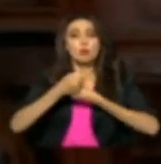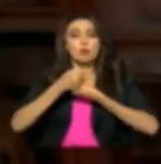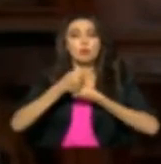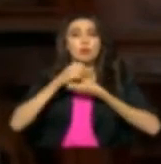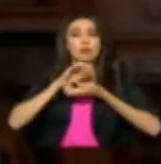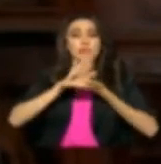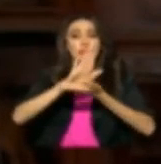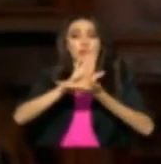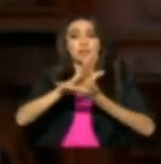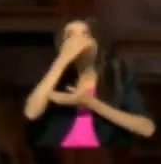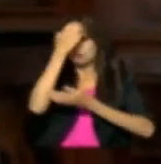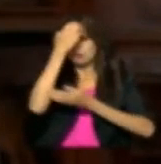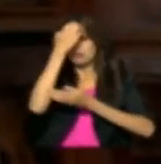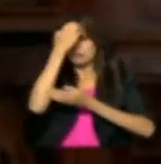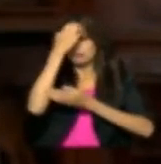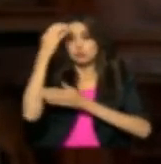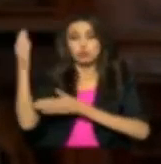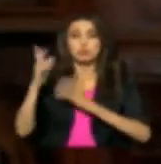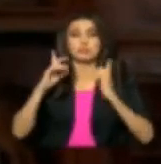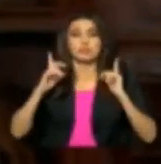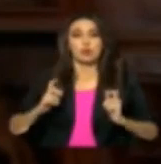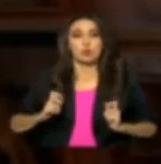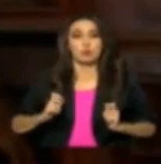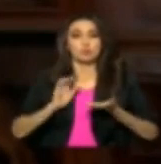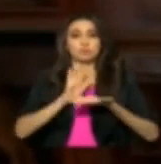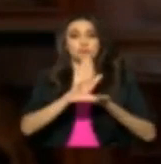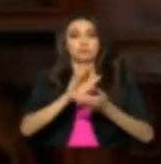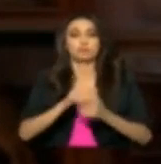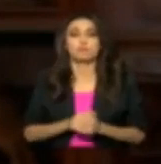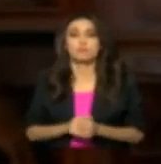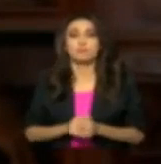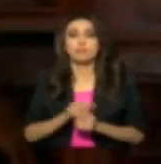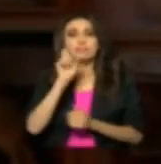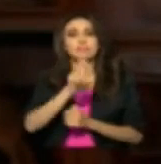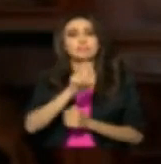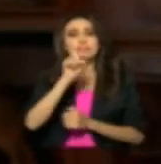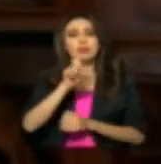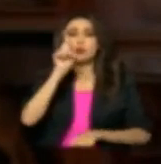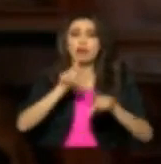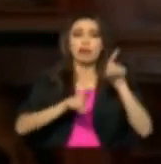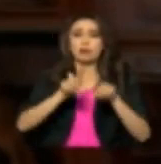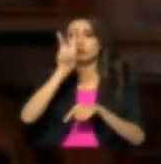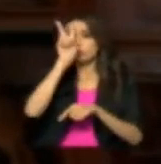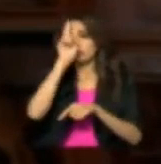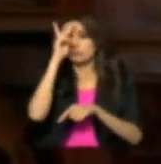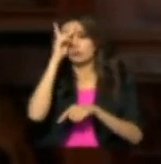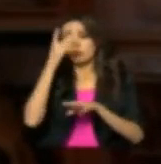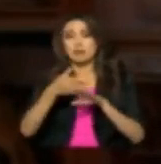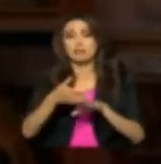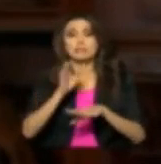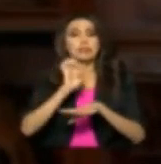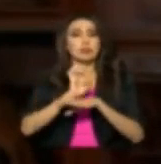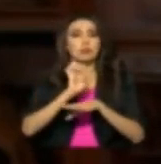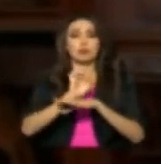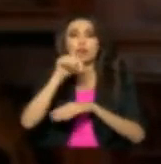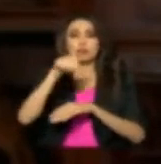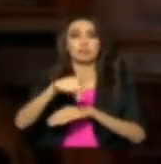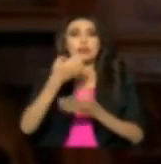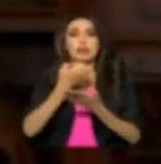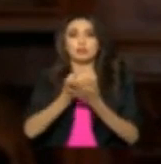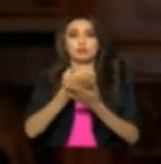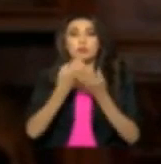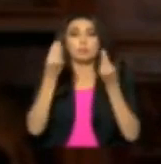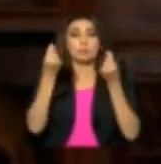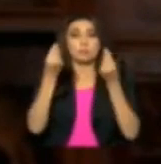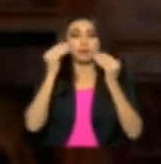y salud. Compatriotas, es necesario corregir graves errores de la economía ecuatoriana. El país